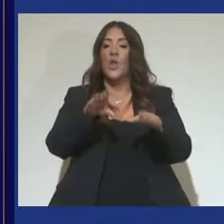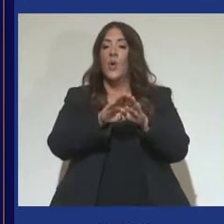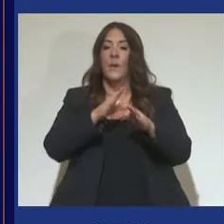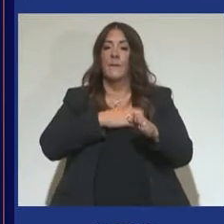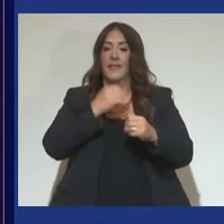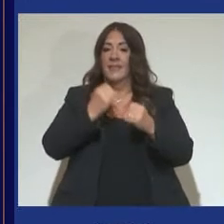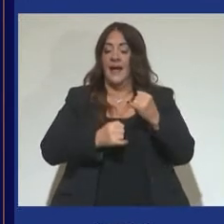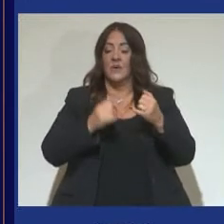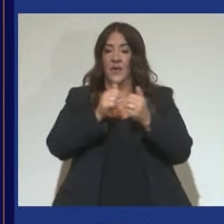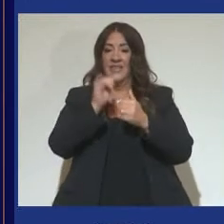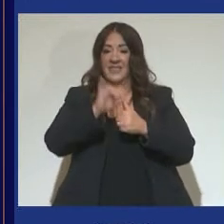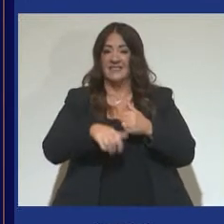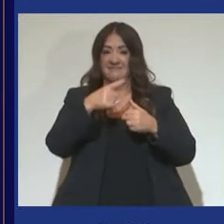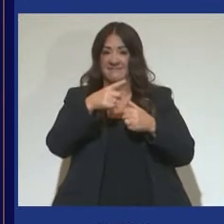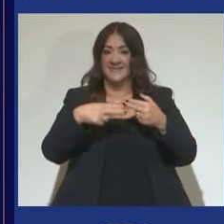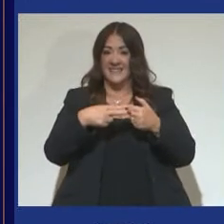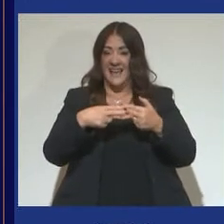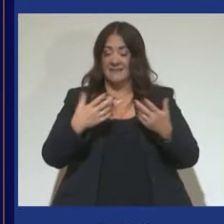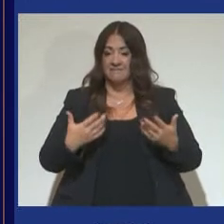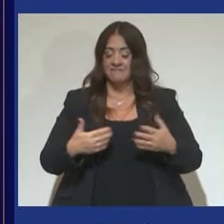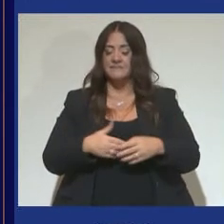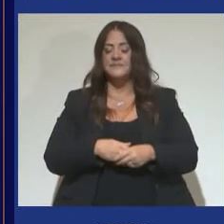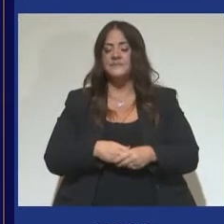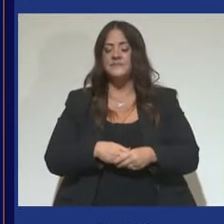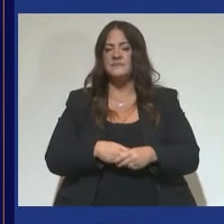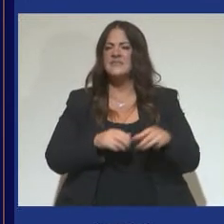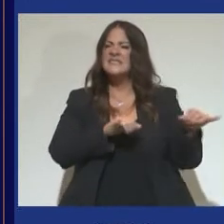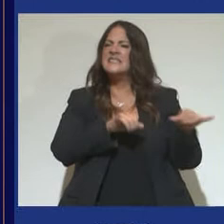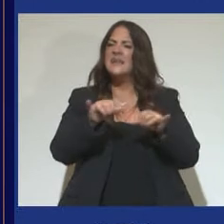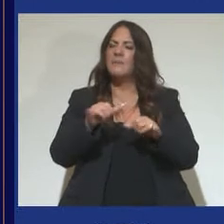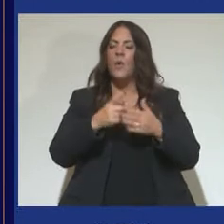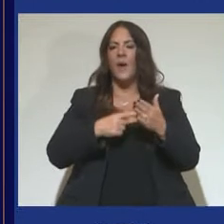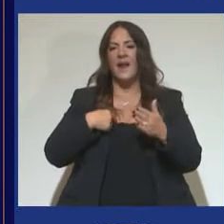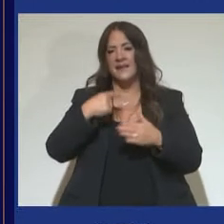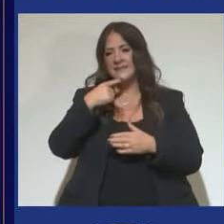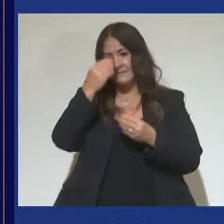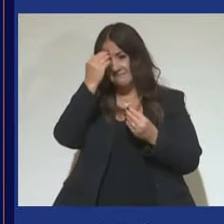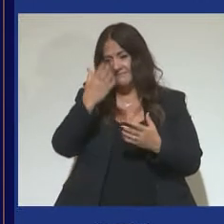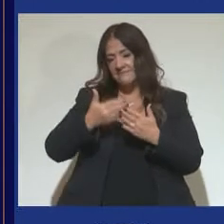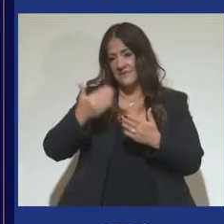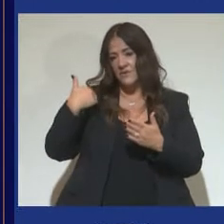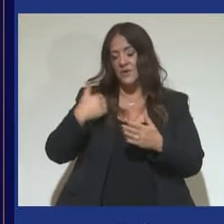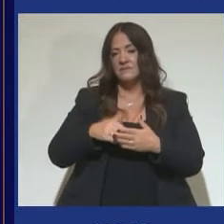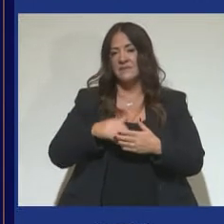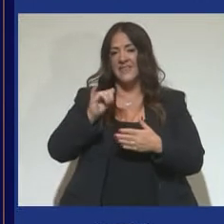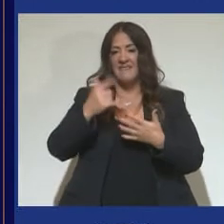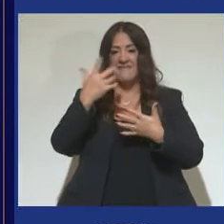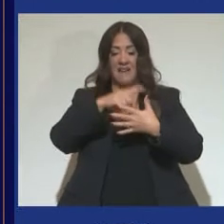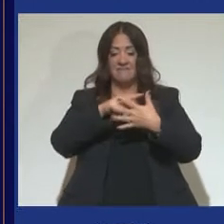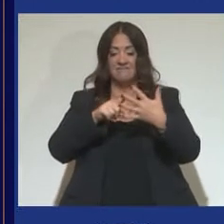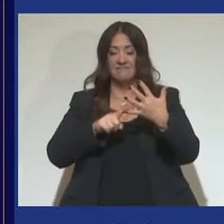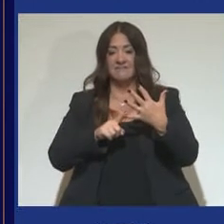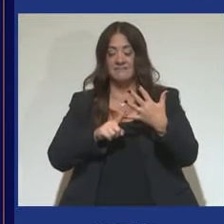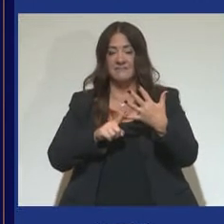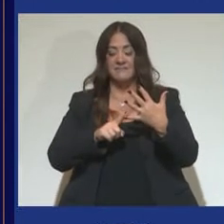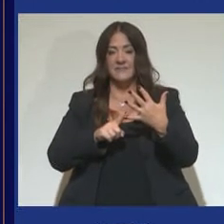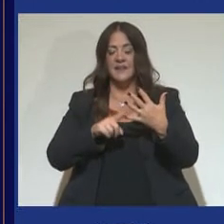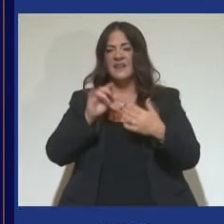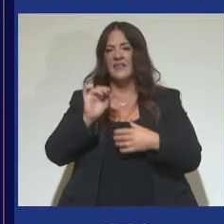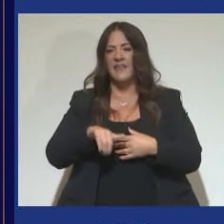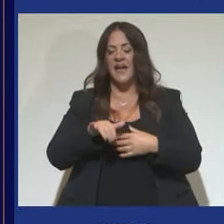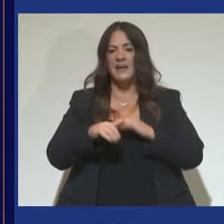con esta transparencia es muy parecida a cómo empezamos estos son los cinco